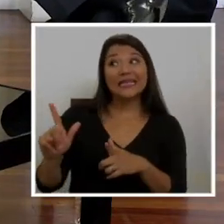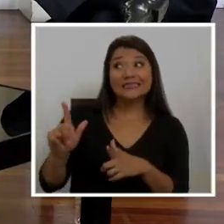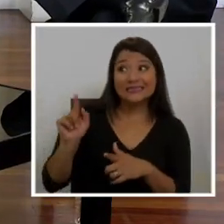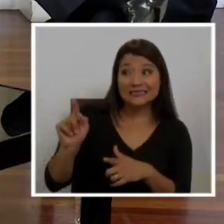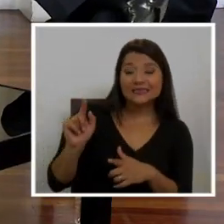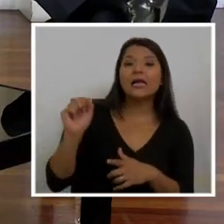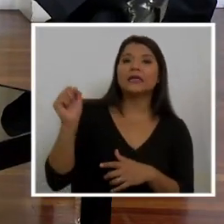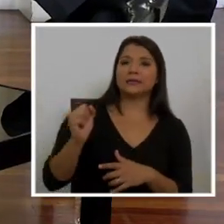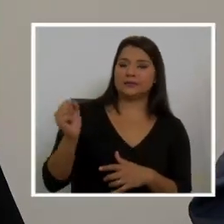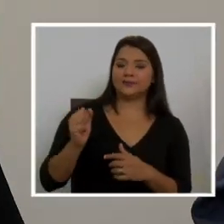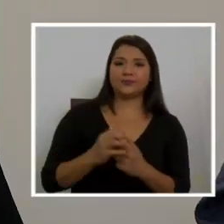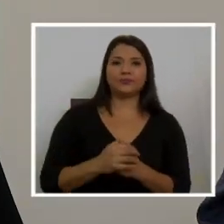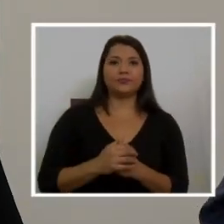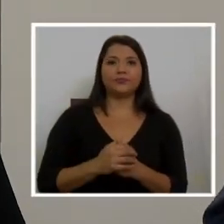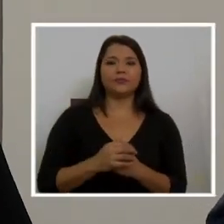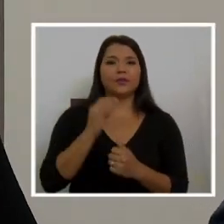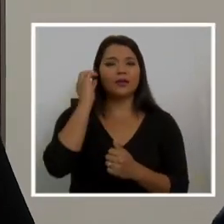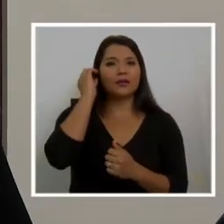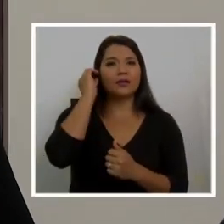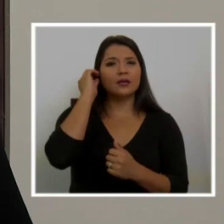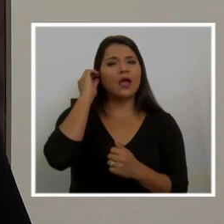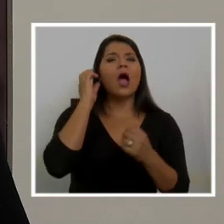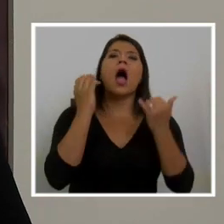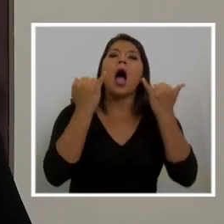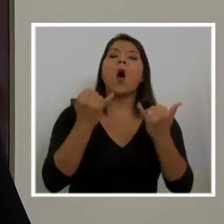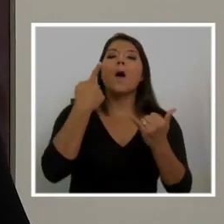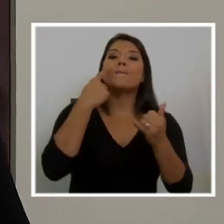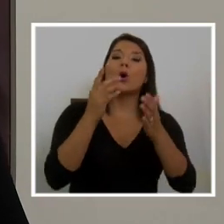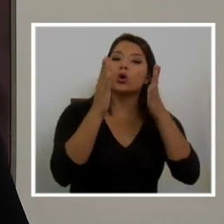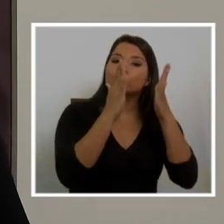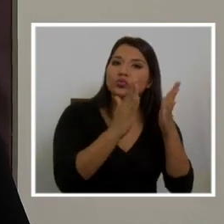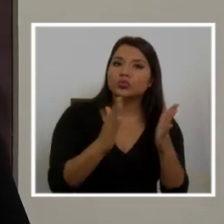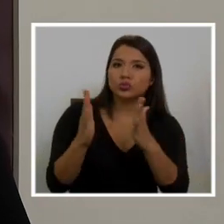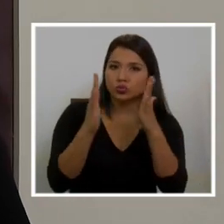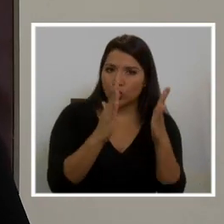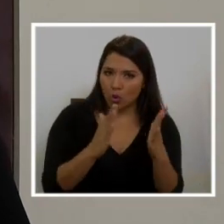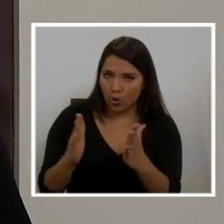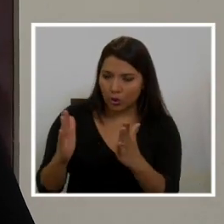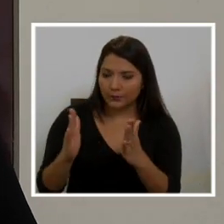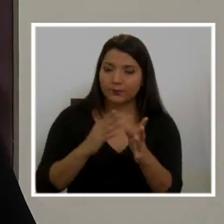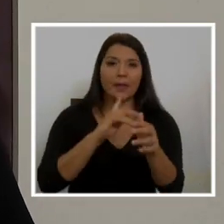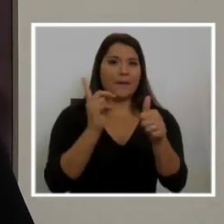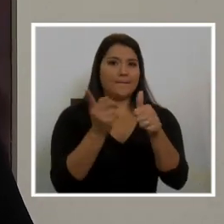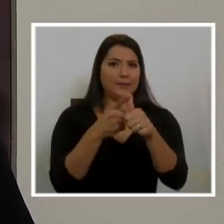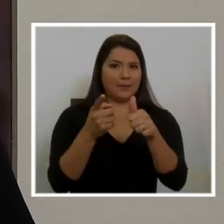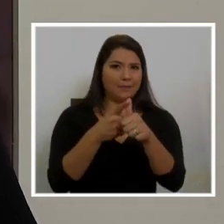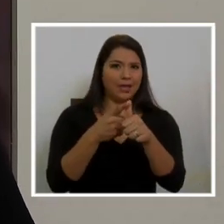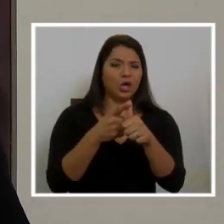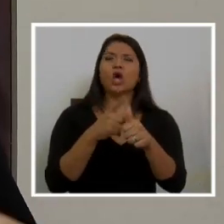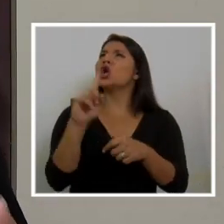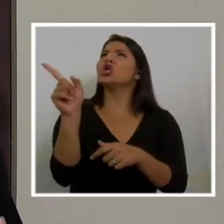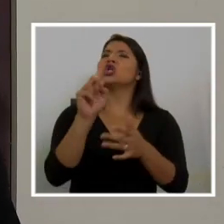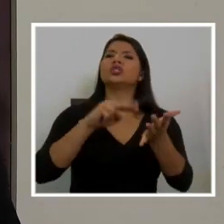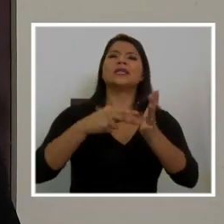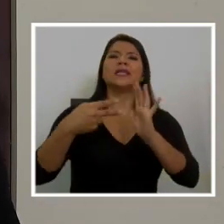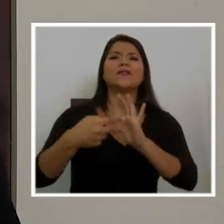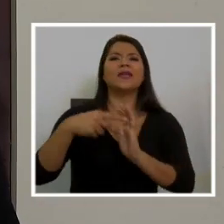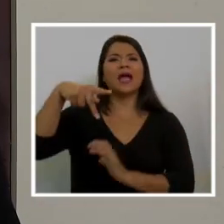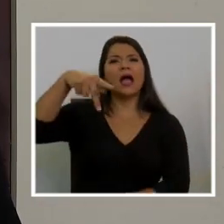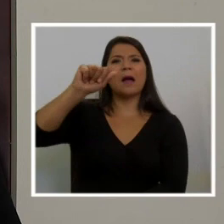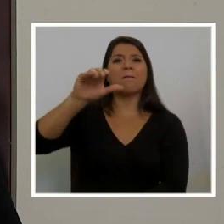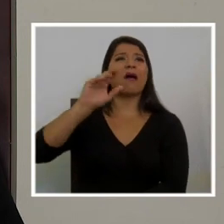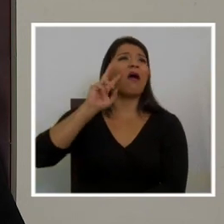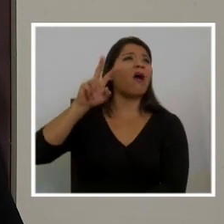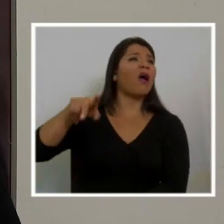ver, vamos por partes. Lo primero es que no es que al PAC no le interese estar en el